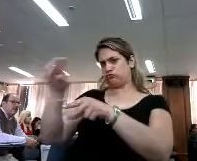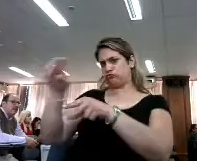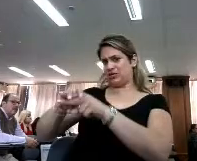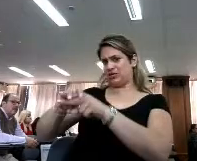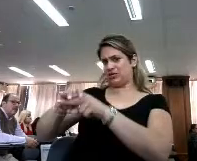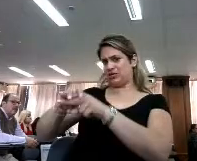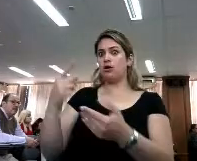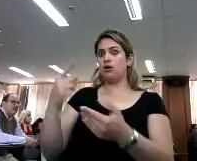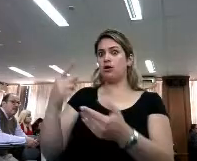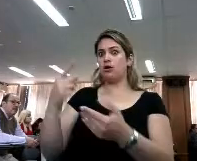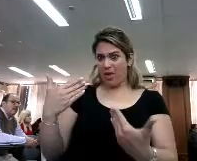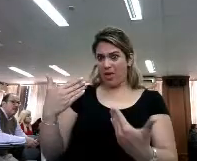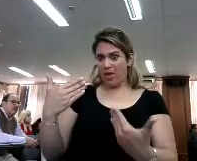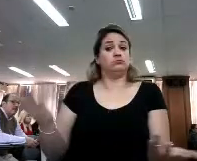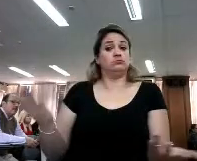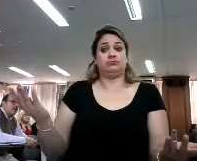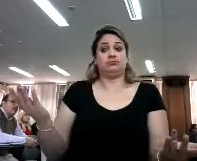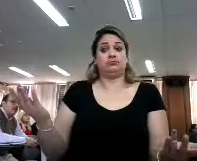hacer?